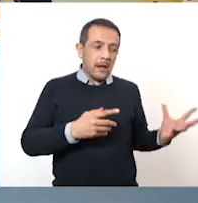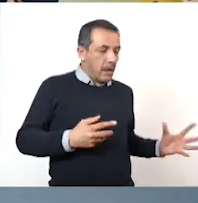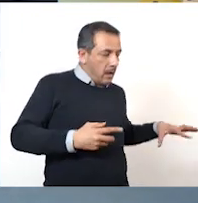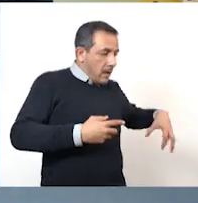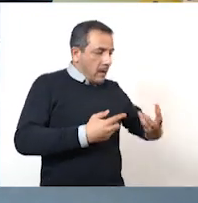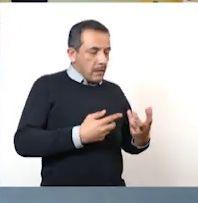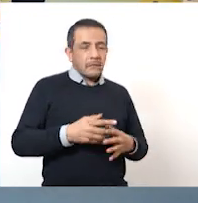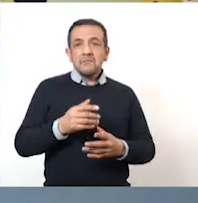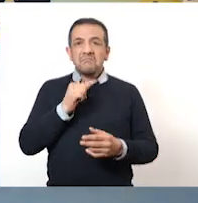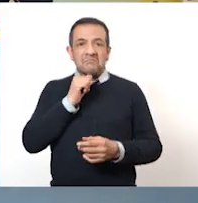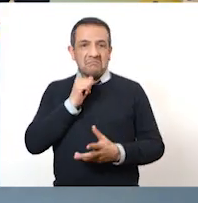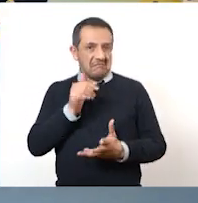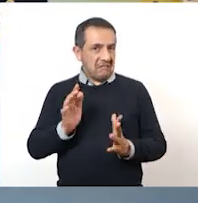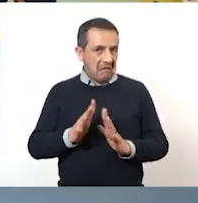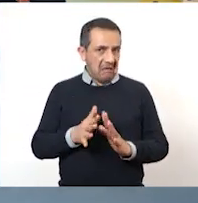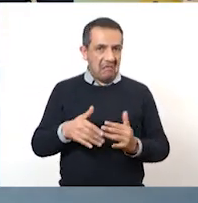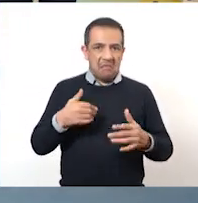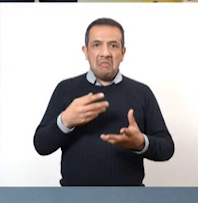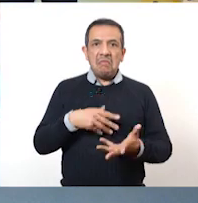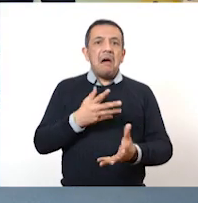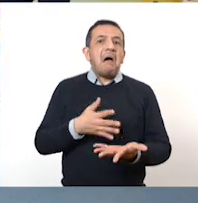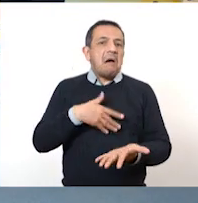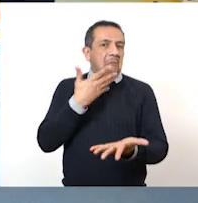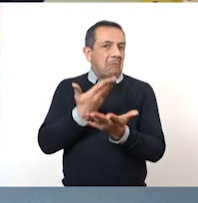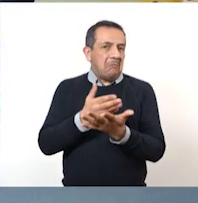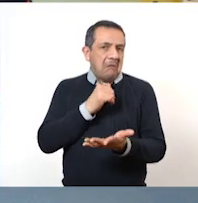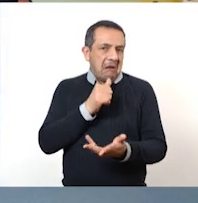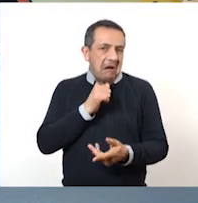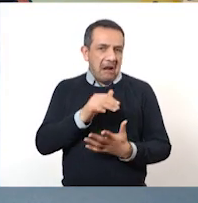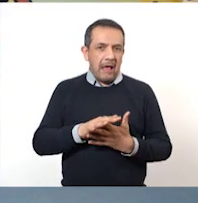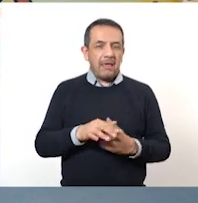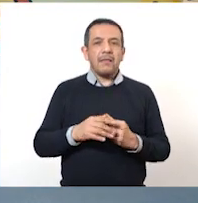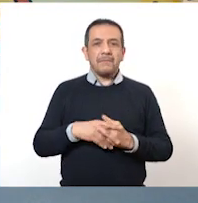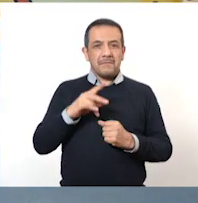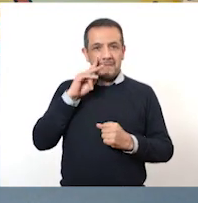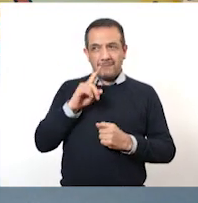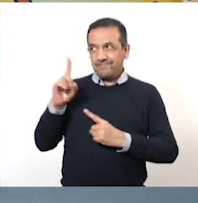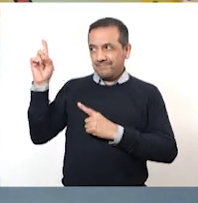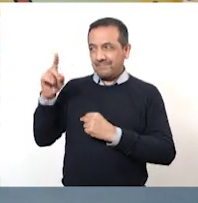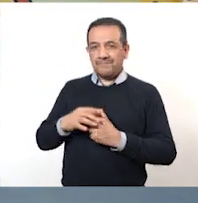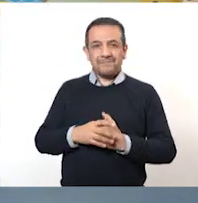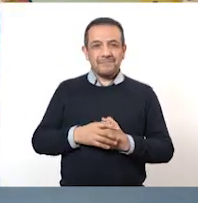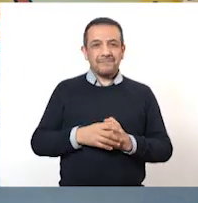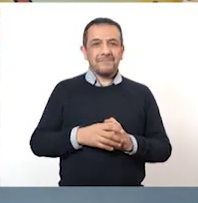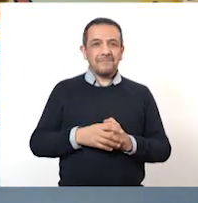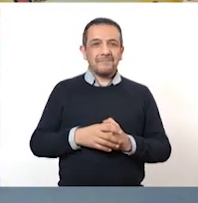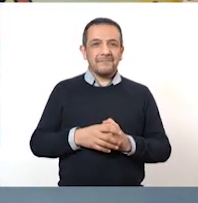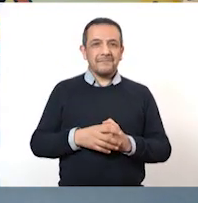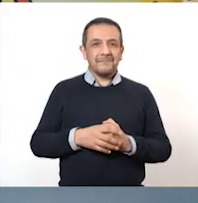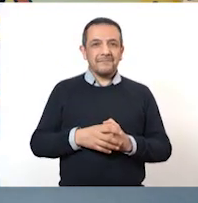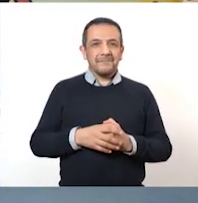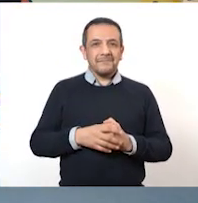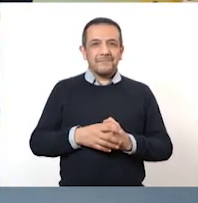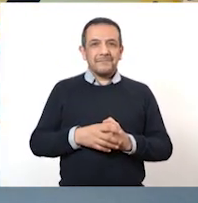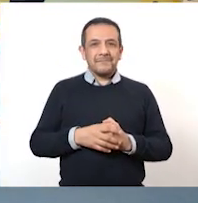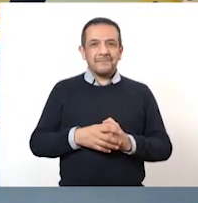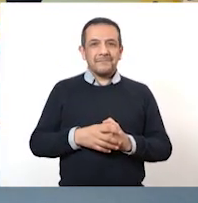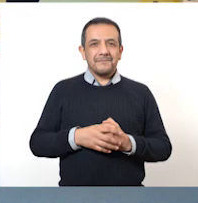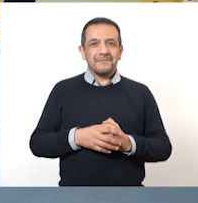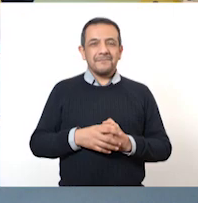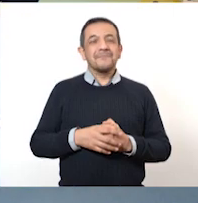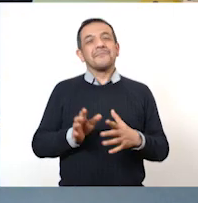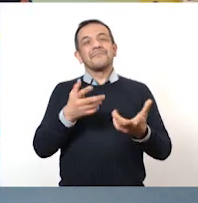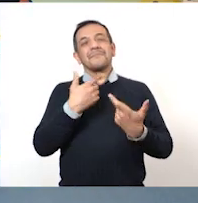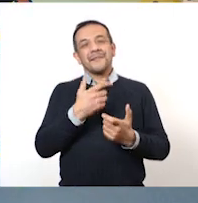por enfrente, no toca. Bien, eso bien, es, vamos bien, a ver bien. Por abajo. Por eso abajo. Eso es, sí. Con la otra. Eso